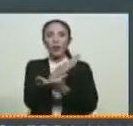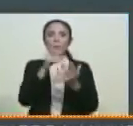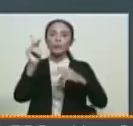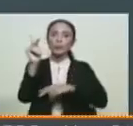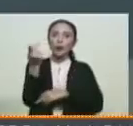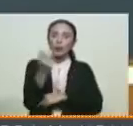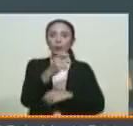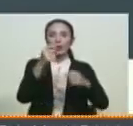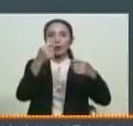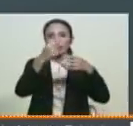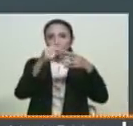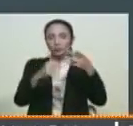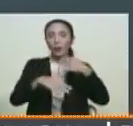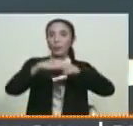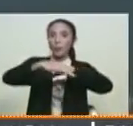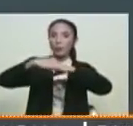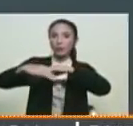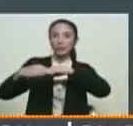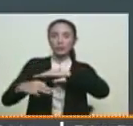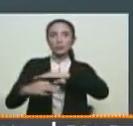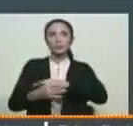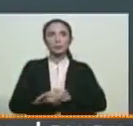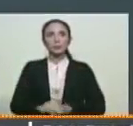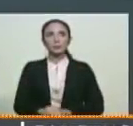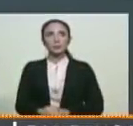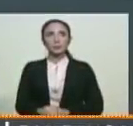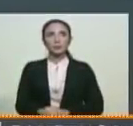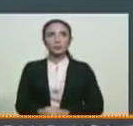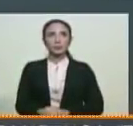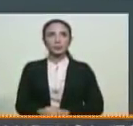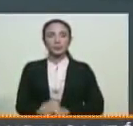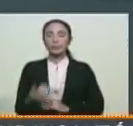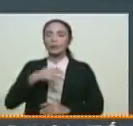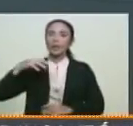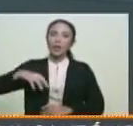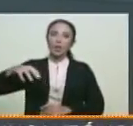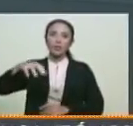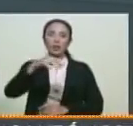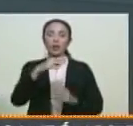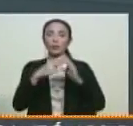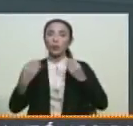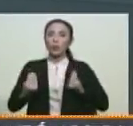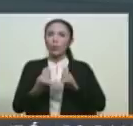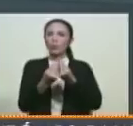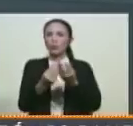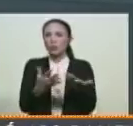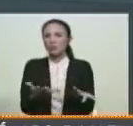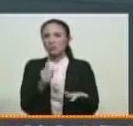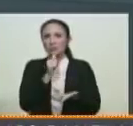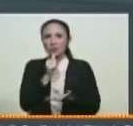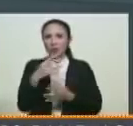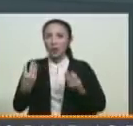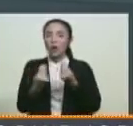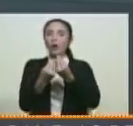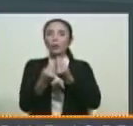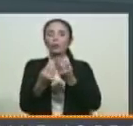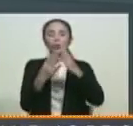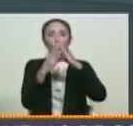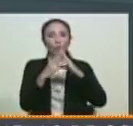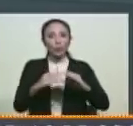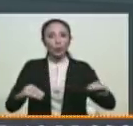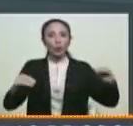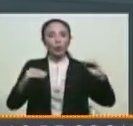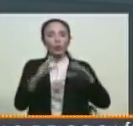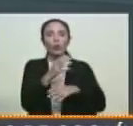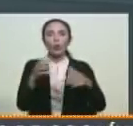parroquias, municipios y estados, conjuntamente con nuestros hermanos y hermanas del